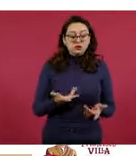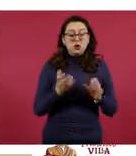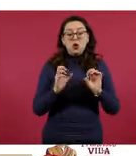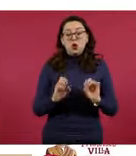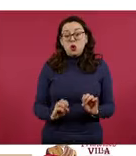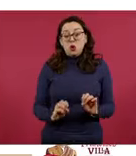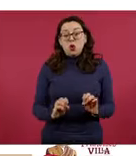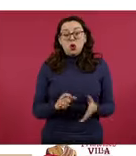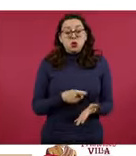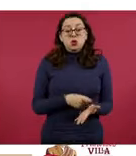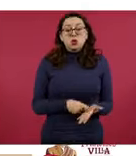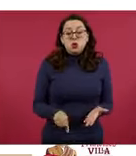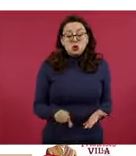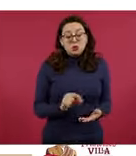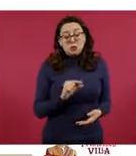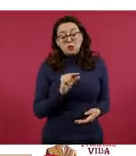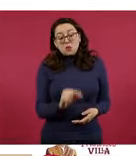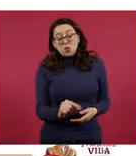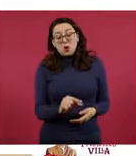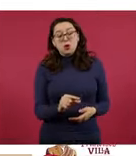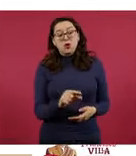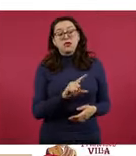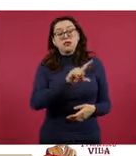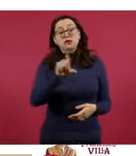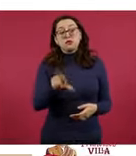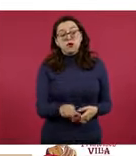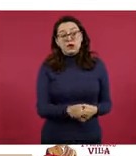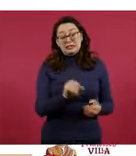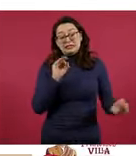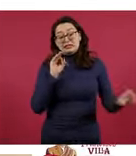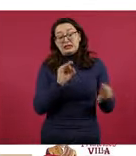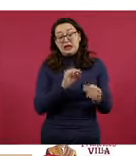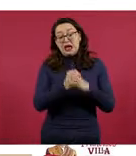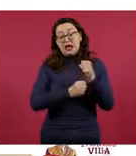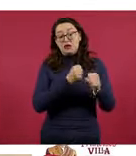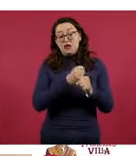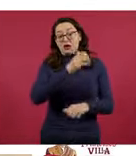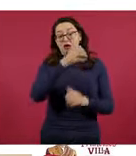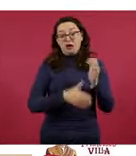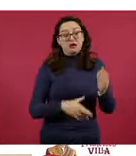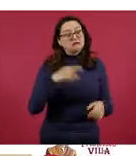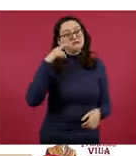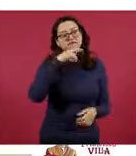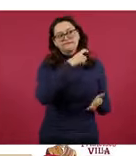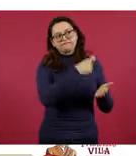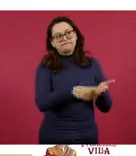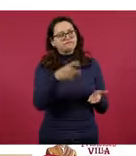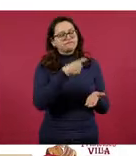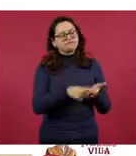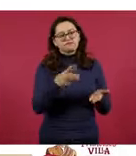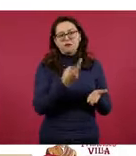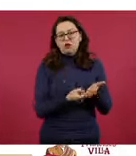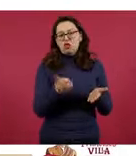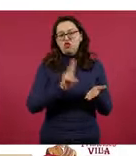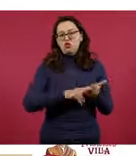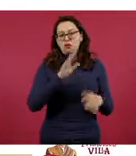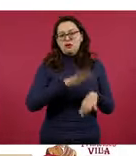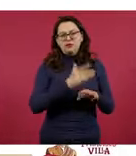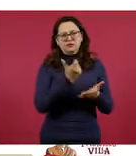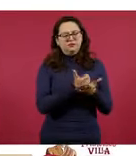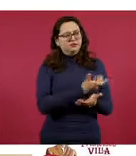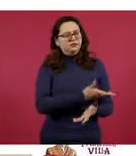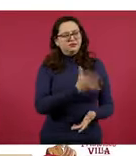compras emergentes locales a sobreprecio. Todo esto generaba una serie de problemas para